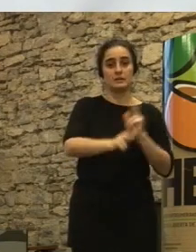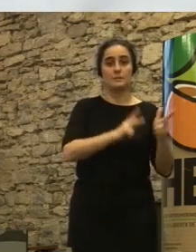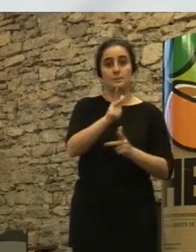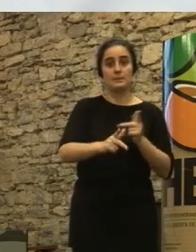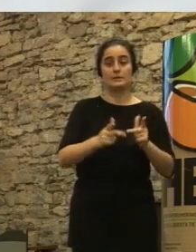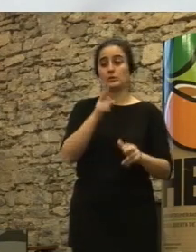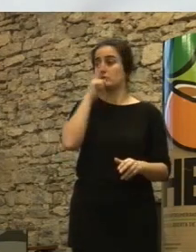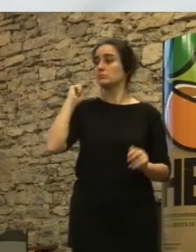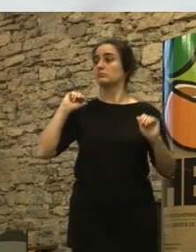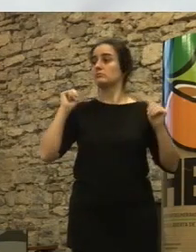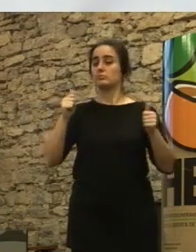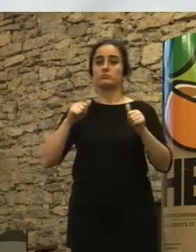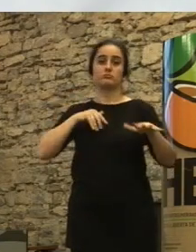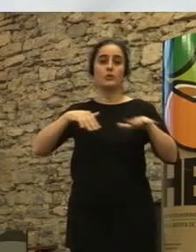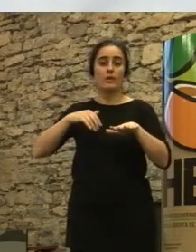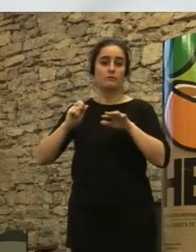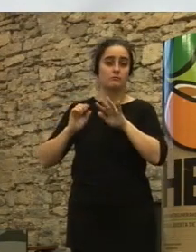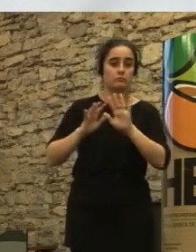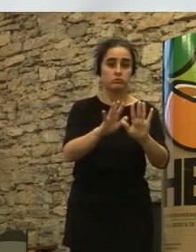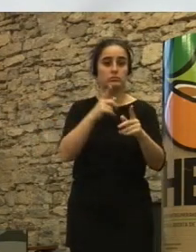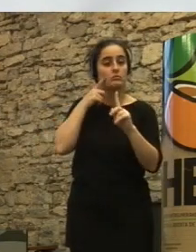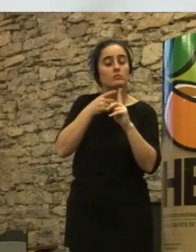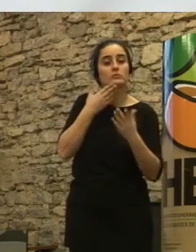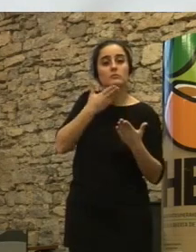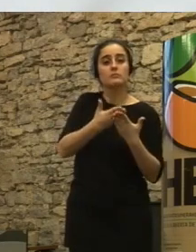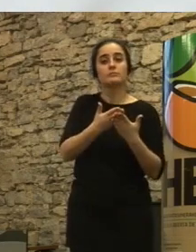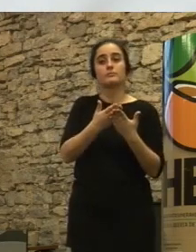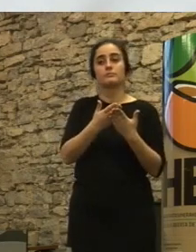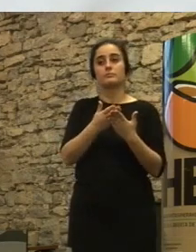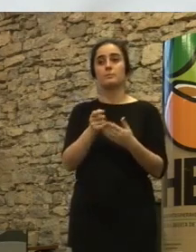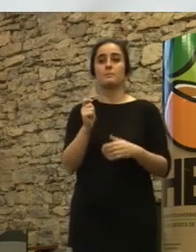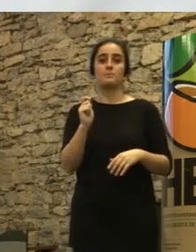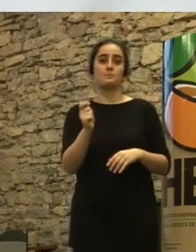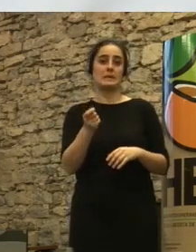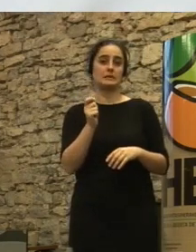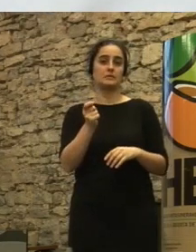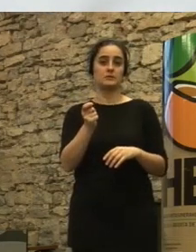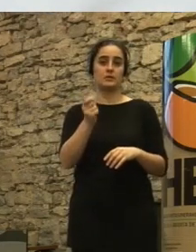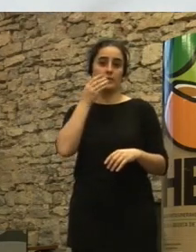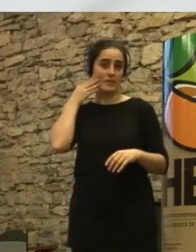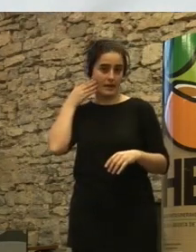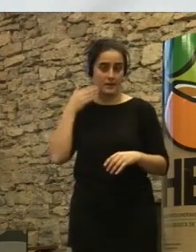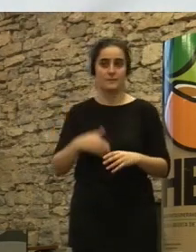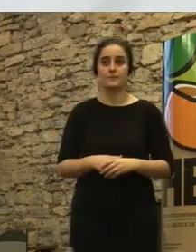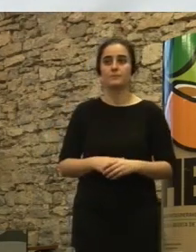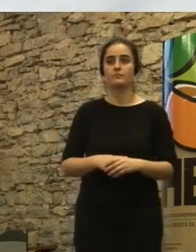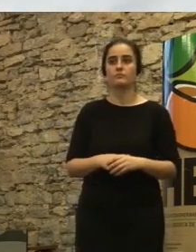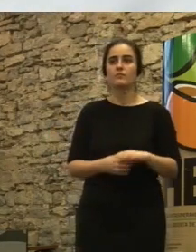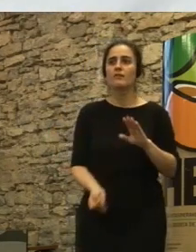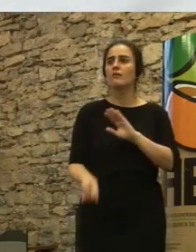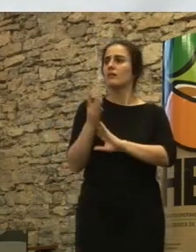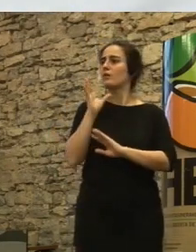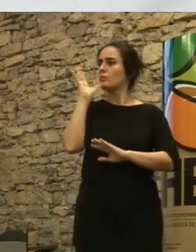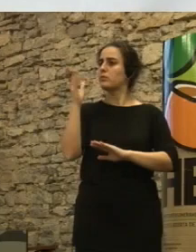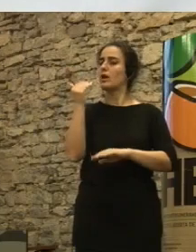comenzaron una ola creciente de movilizaciones para pedir unas pensiones dignas. El detonante fue una carta de